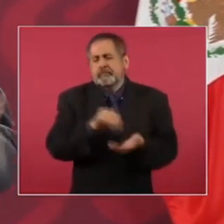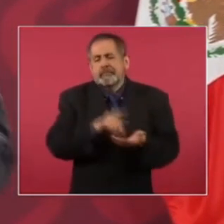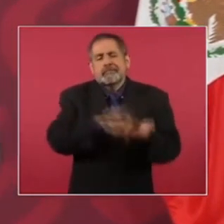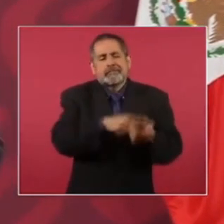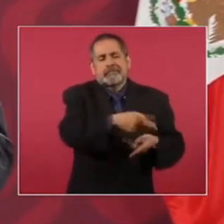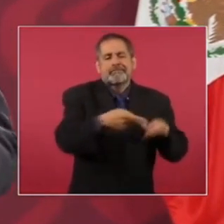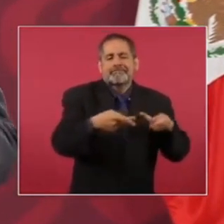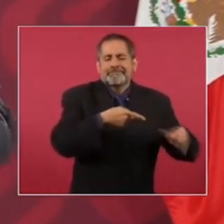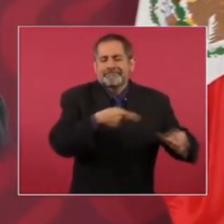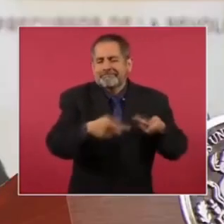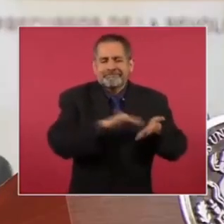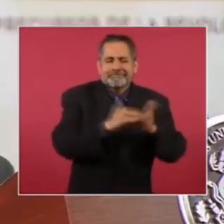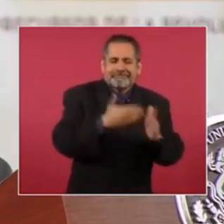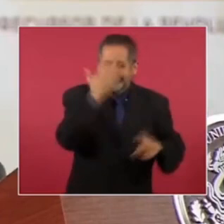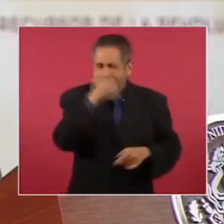Ya